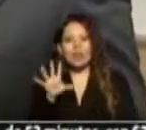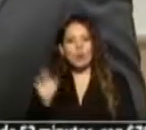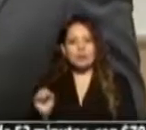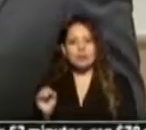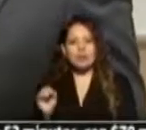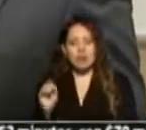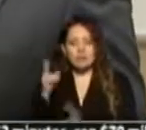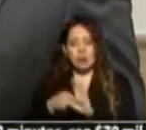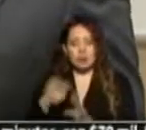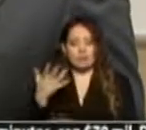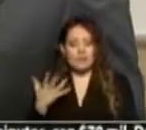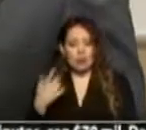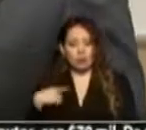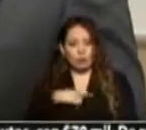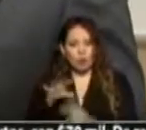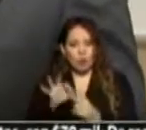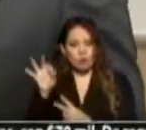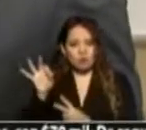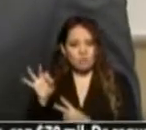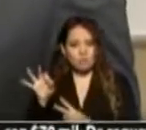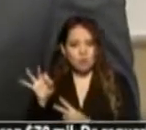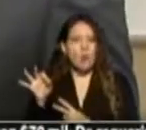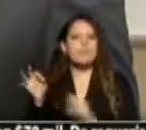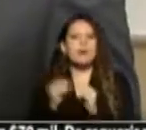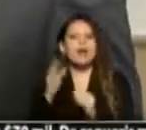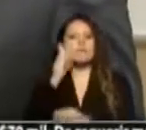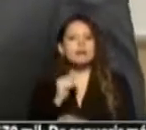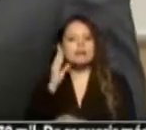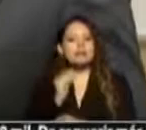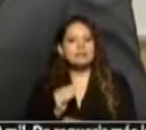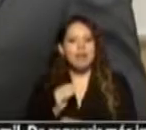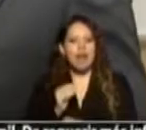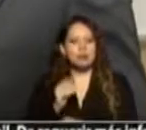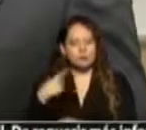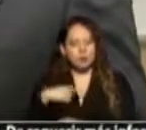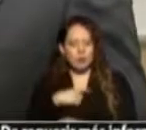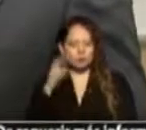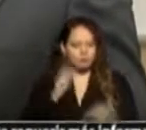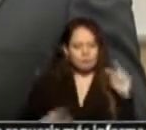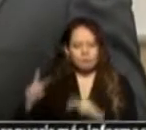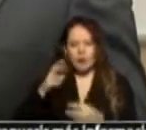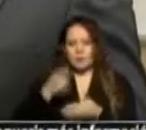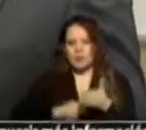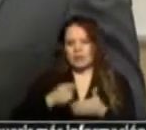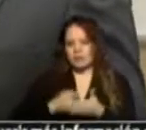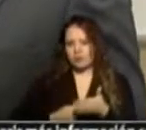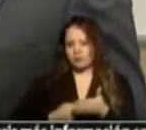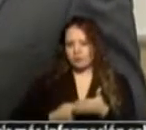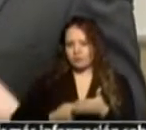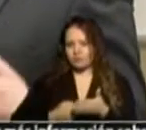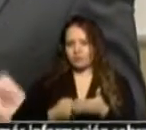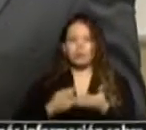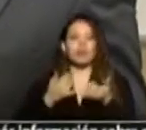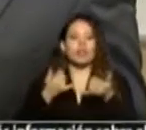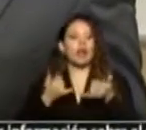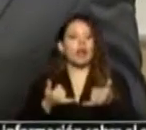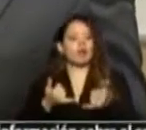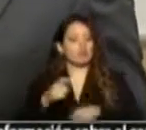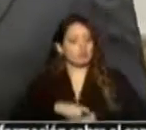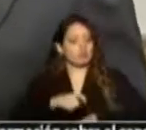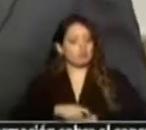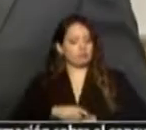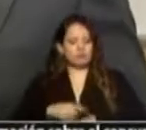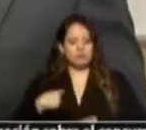la que tiene más experiencia mediante un proceso de encuesta de precios. Estamos en estos momentos, estamos iniciando